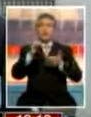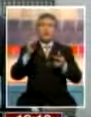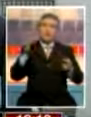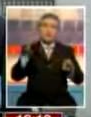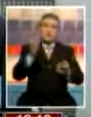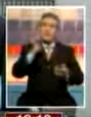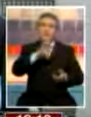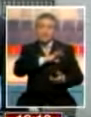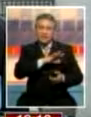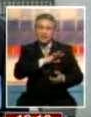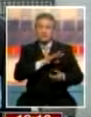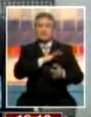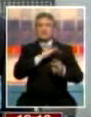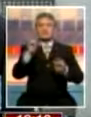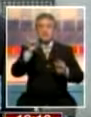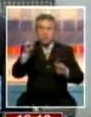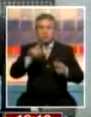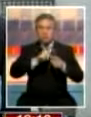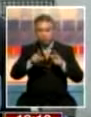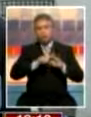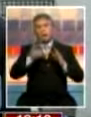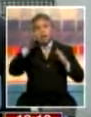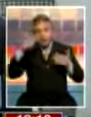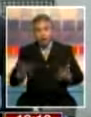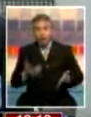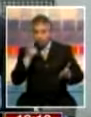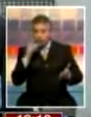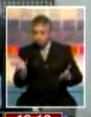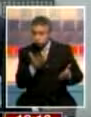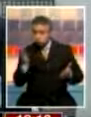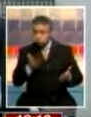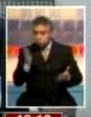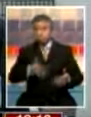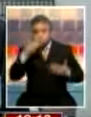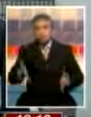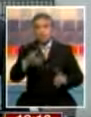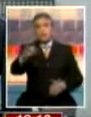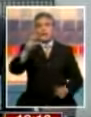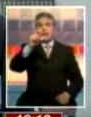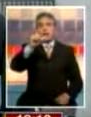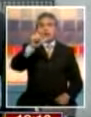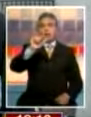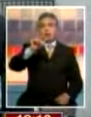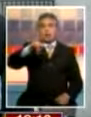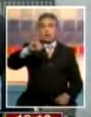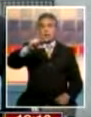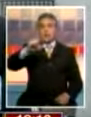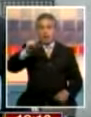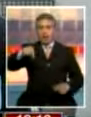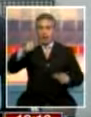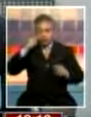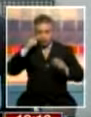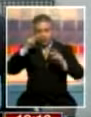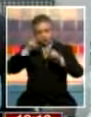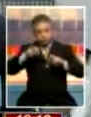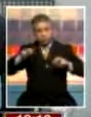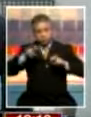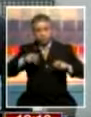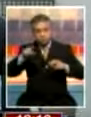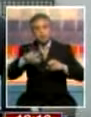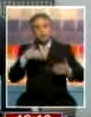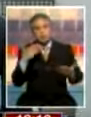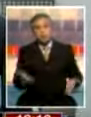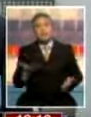alarmas, encomiendas, y ya ha tocado el turno de las clínicas. Lamentablemente no podemos analizarlos todos a la vez. Y por supuesto que también